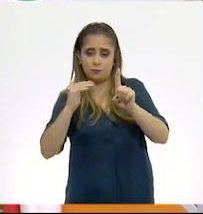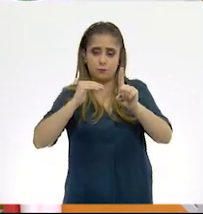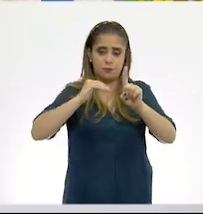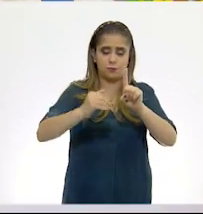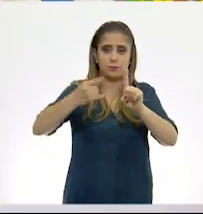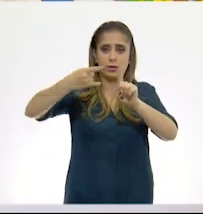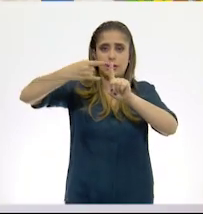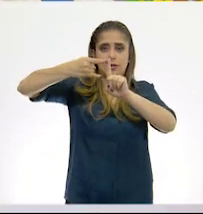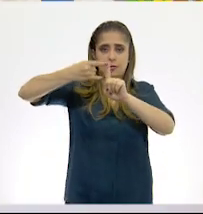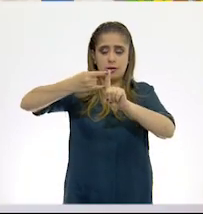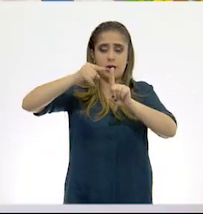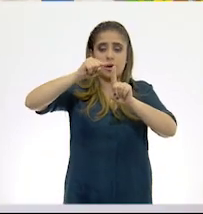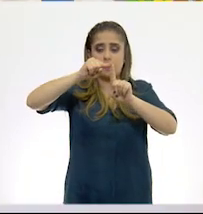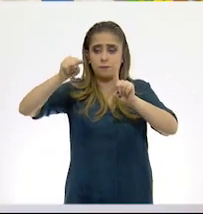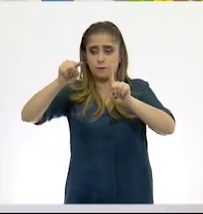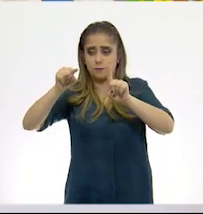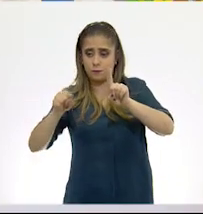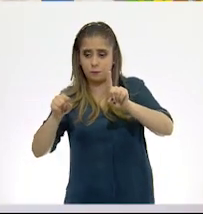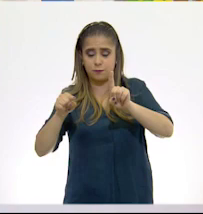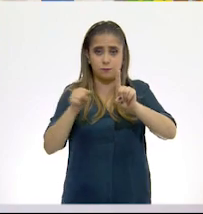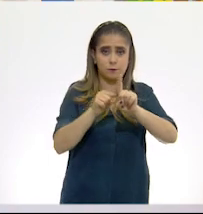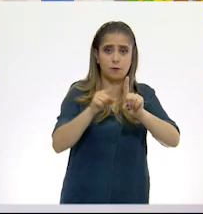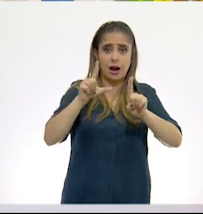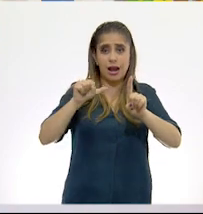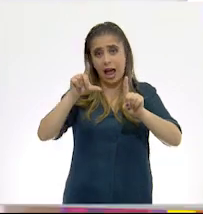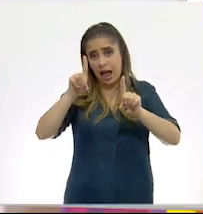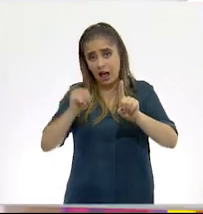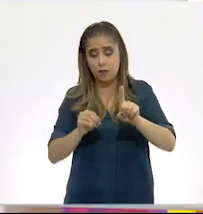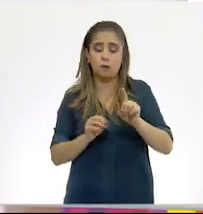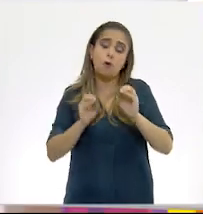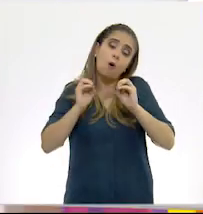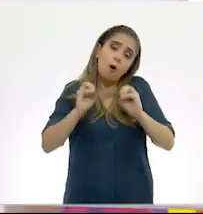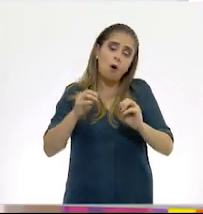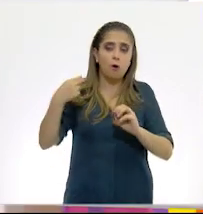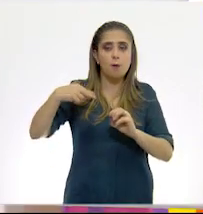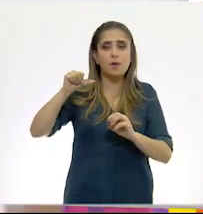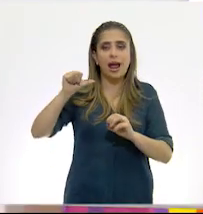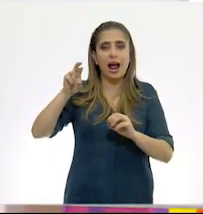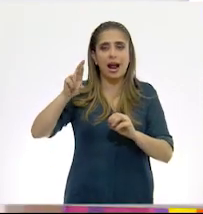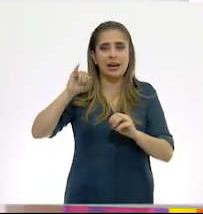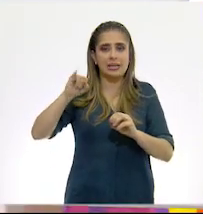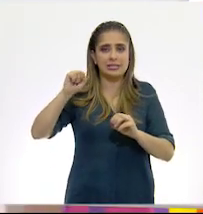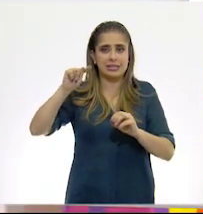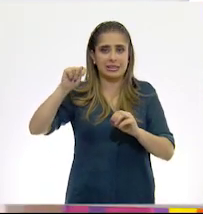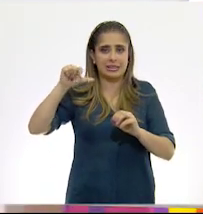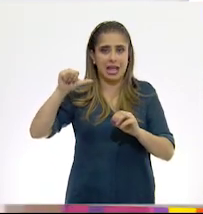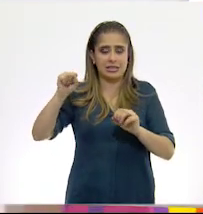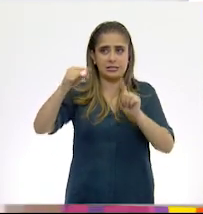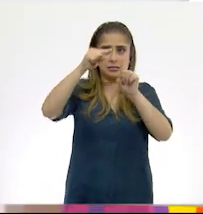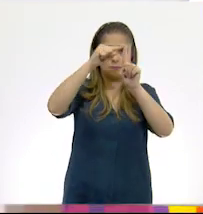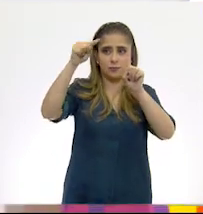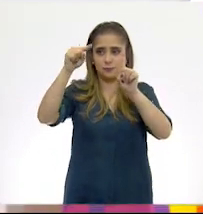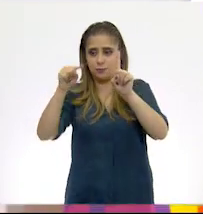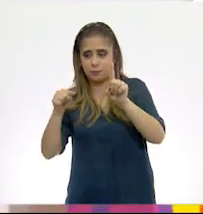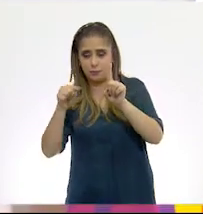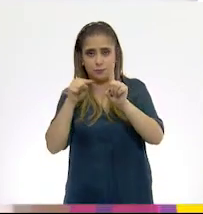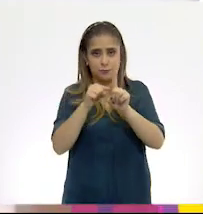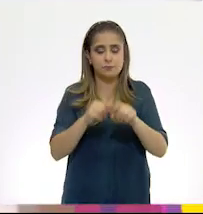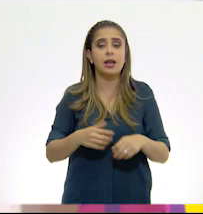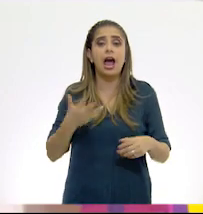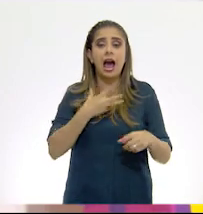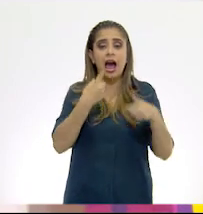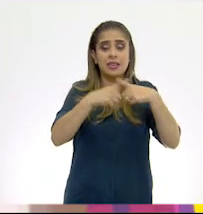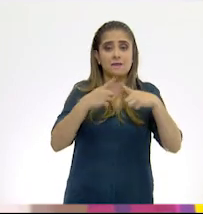o aristas. Pero existen diferentes tipos de líneas. Claro. Porque algunas